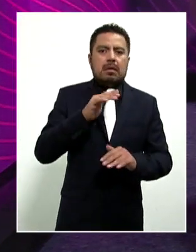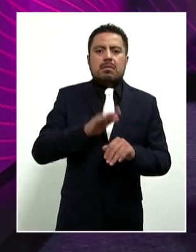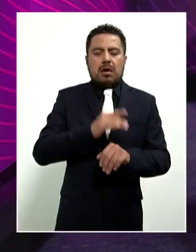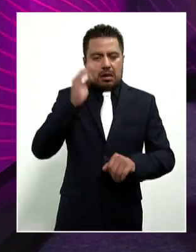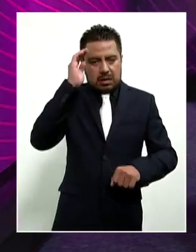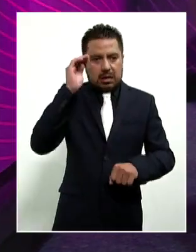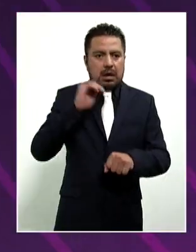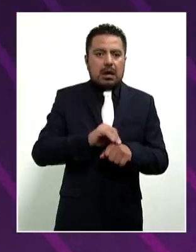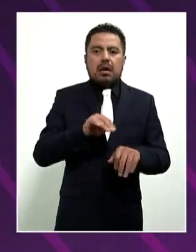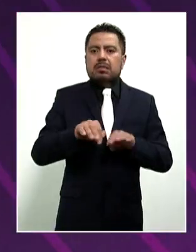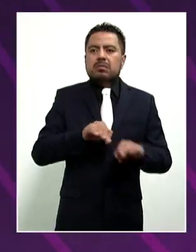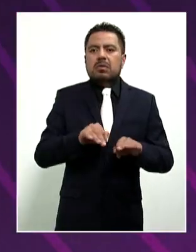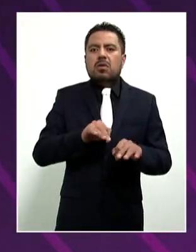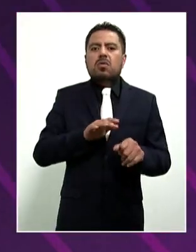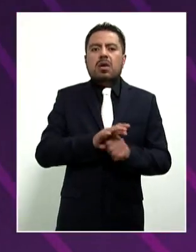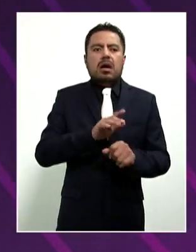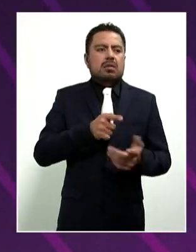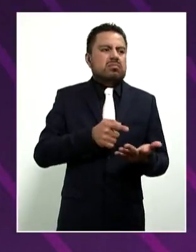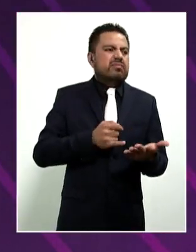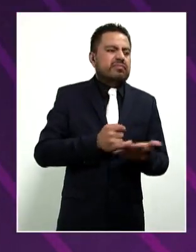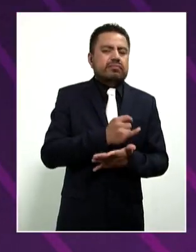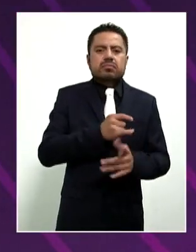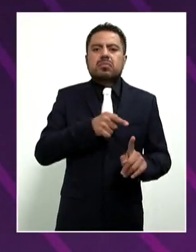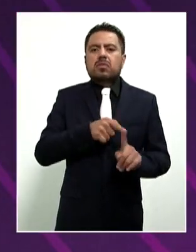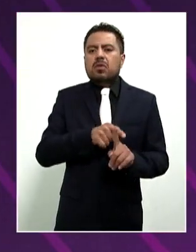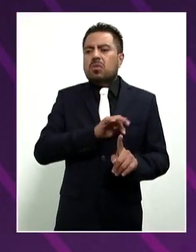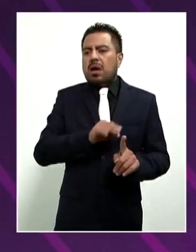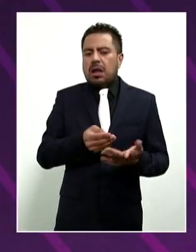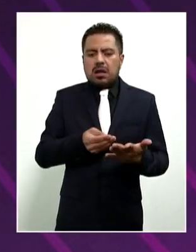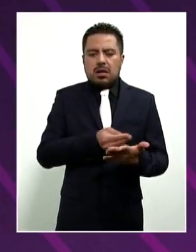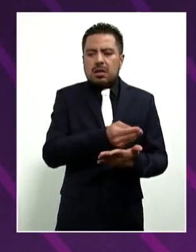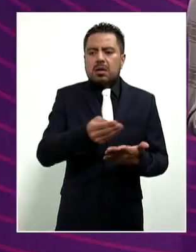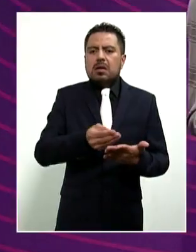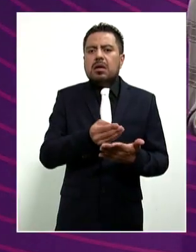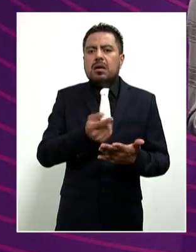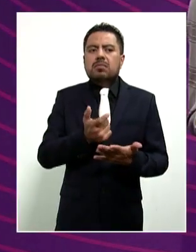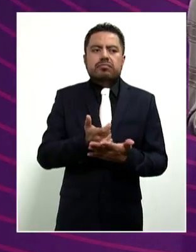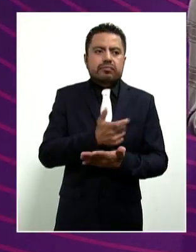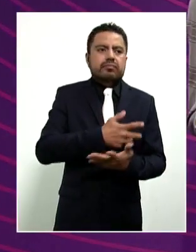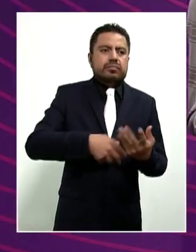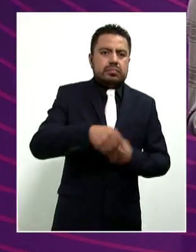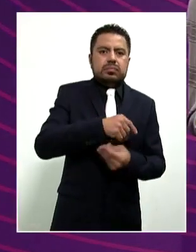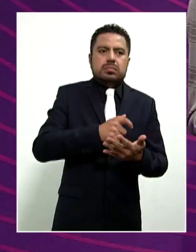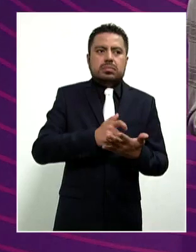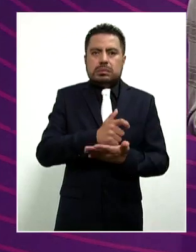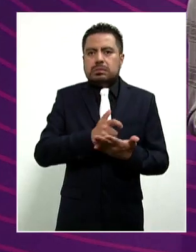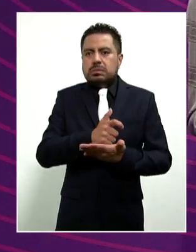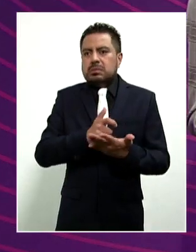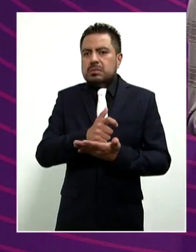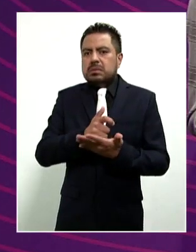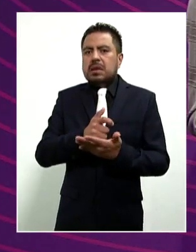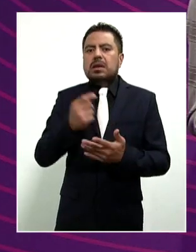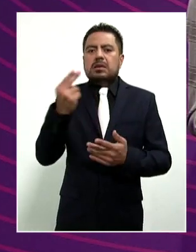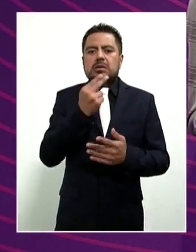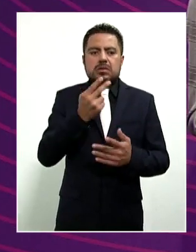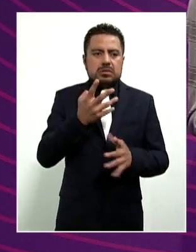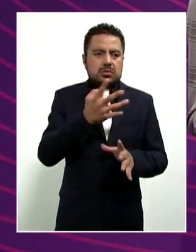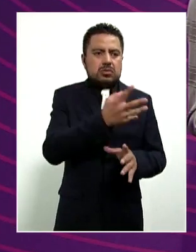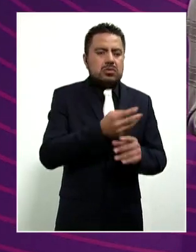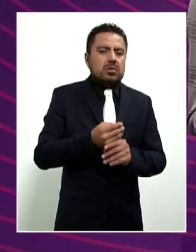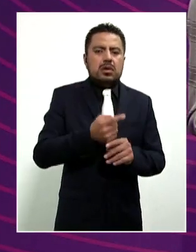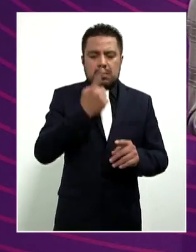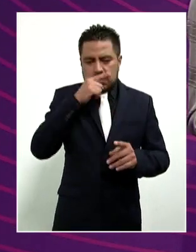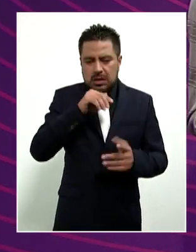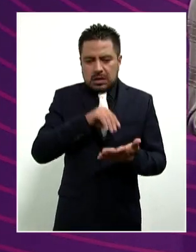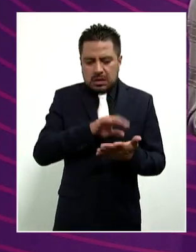capacidad operativa desde luego está determinada y condicionada por los recursos presupuestales que se le suministran para que